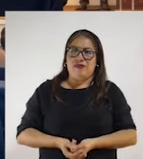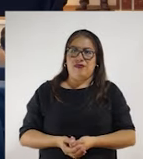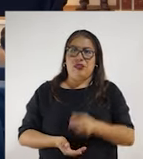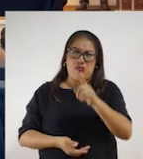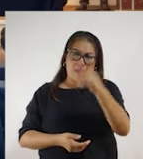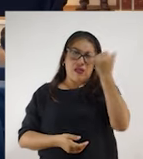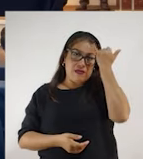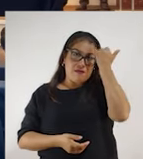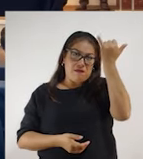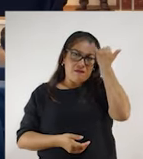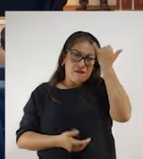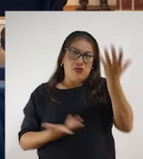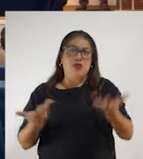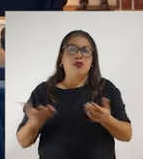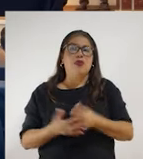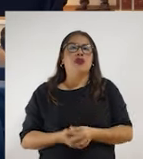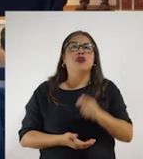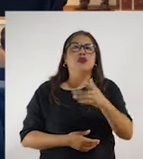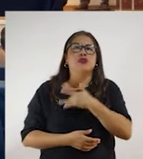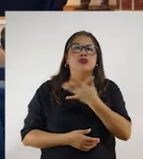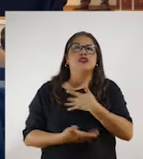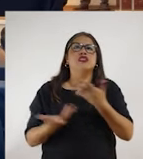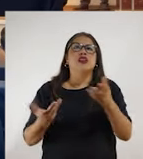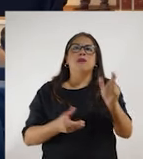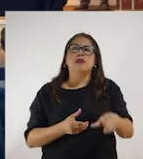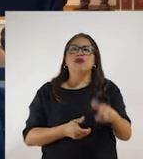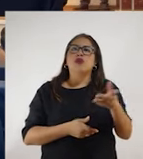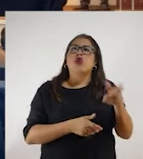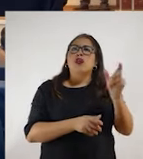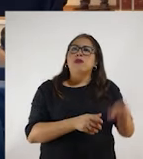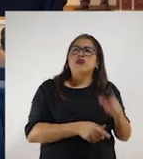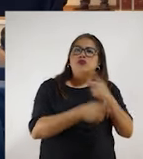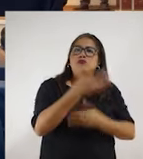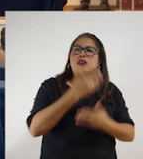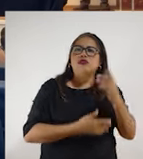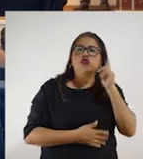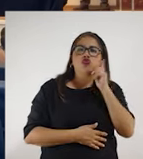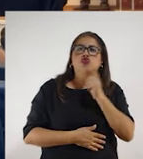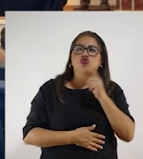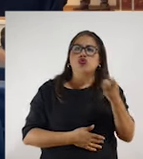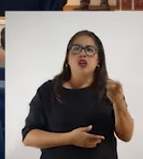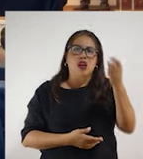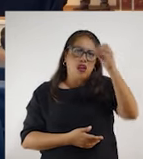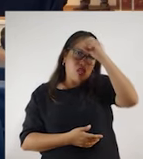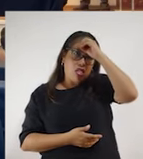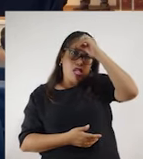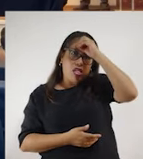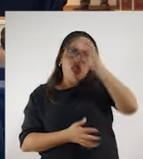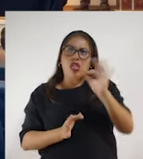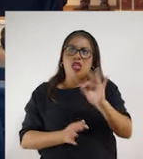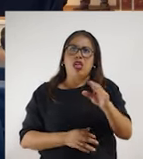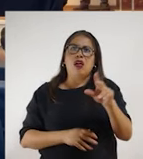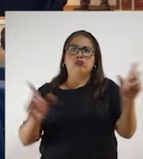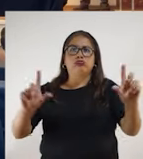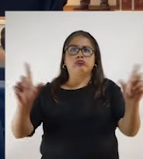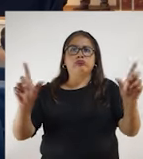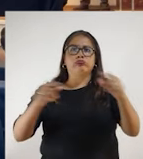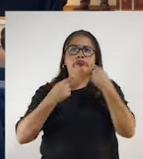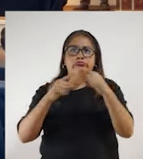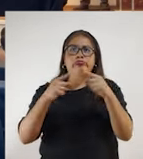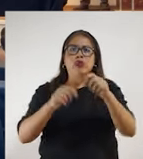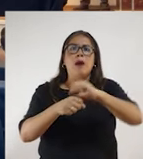Imagínense ustedes lo que pasó, qué sentía una persona con discapacidad auditiva cuando no entendía absolutamente nada de las